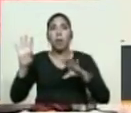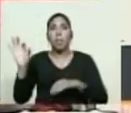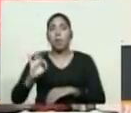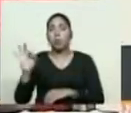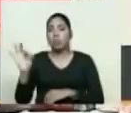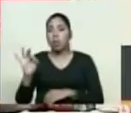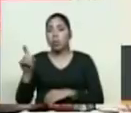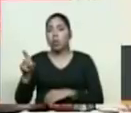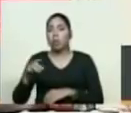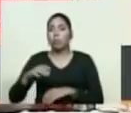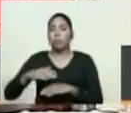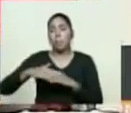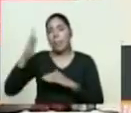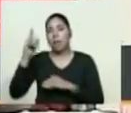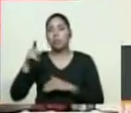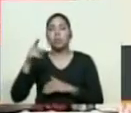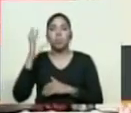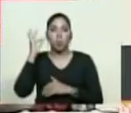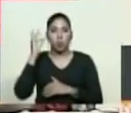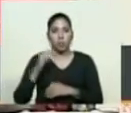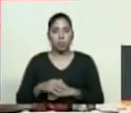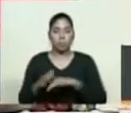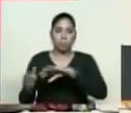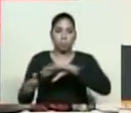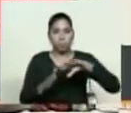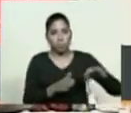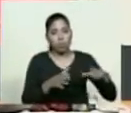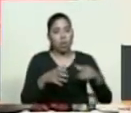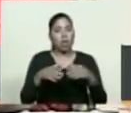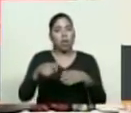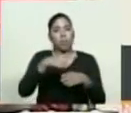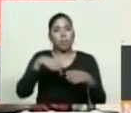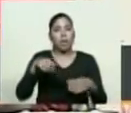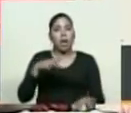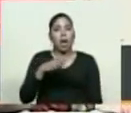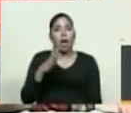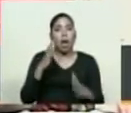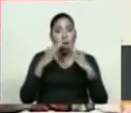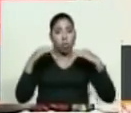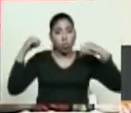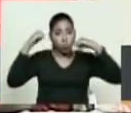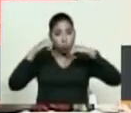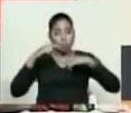al poder. Entre los adultos tenemos